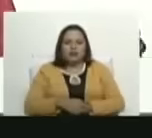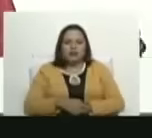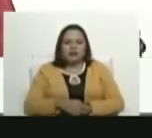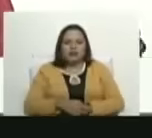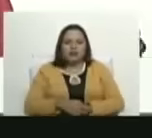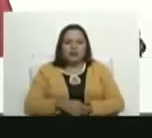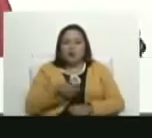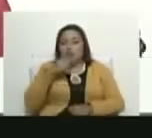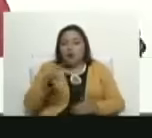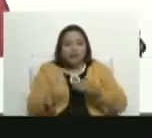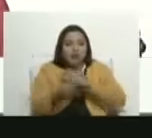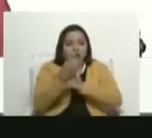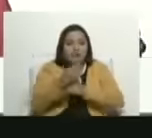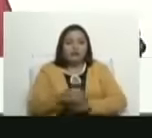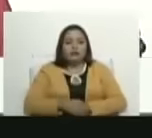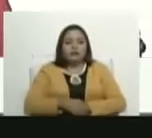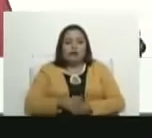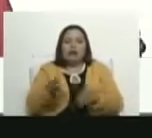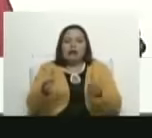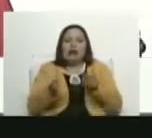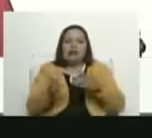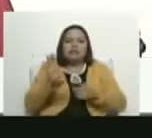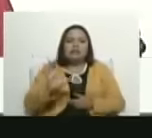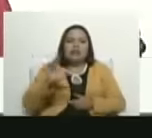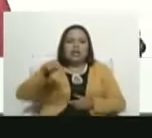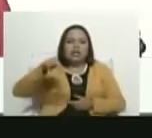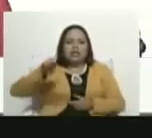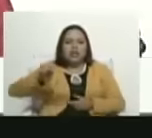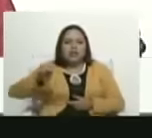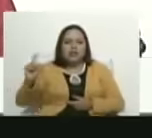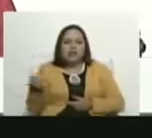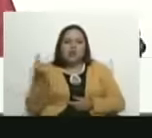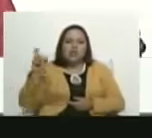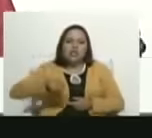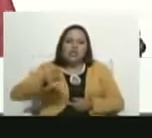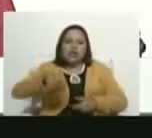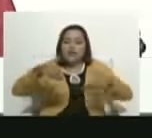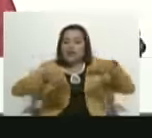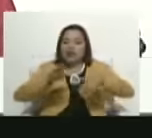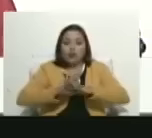Que no hay trampa. Para ganar con el CNE, lo único que se necesita son votos.